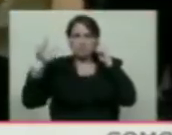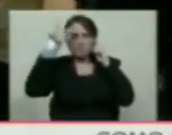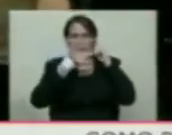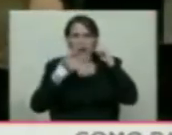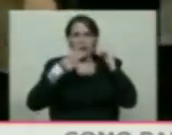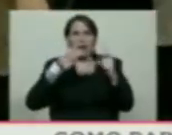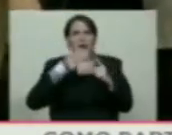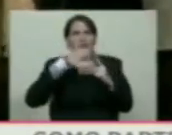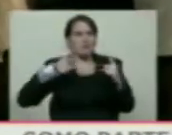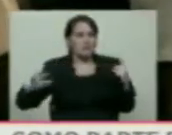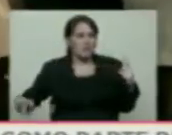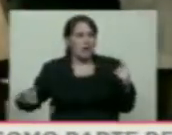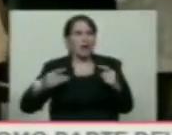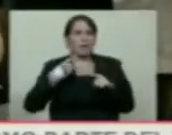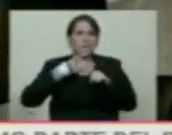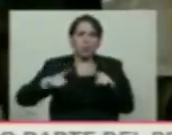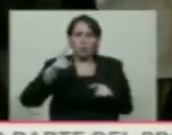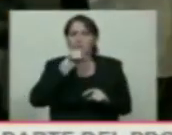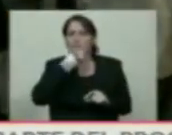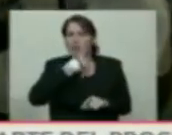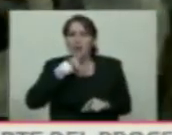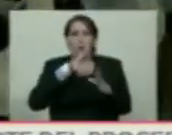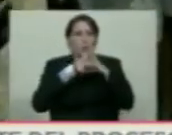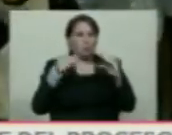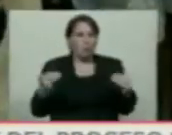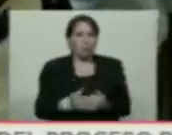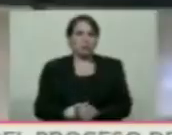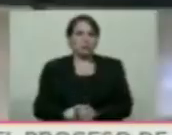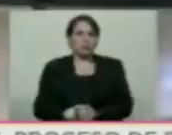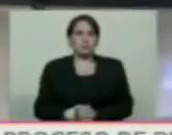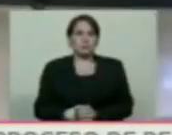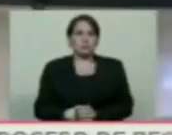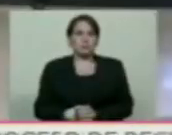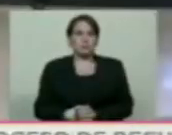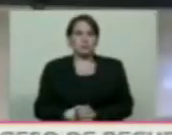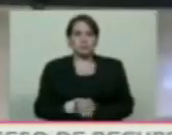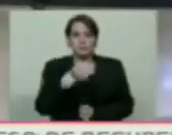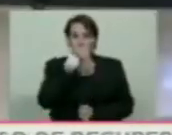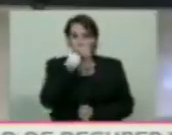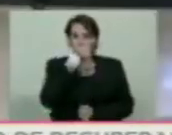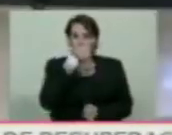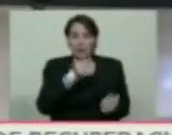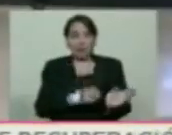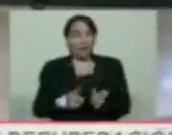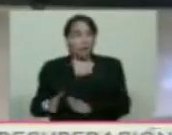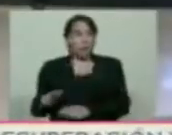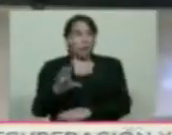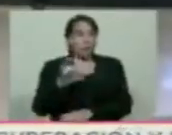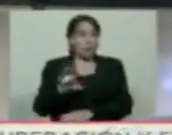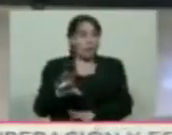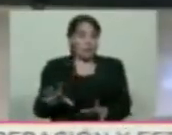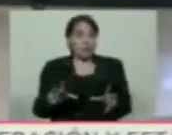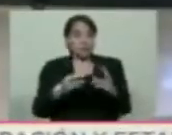sexodiversidad, por los adultos mayores, por la patria toda. El Plan de la Patria 2019-2025 asume